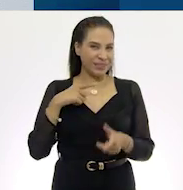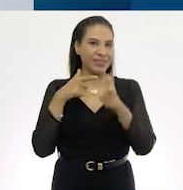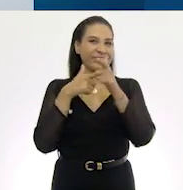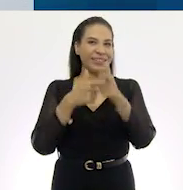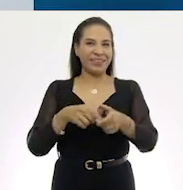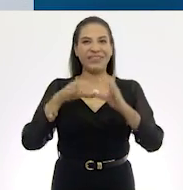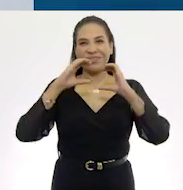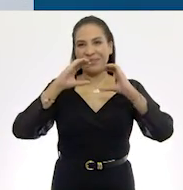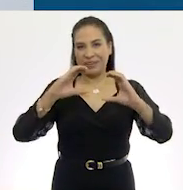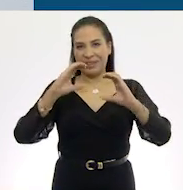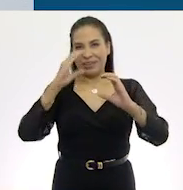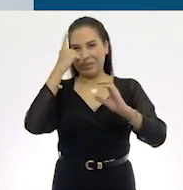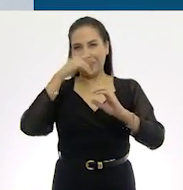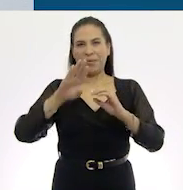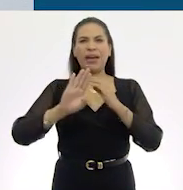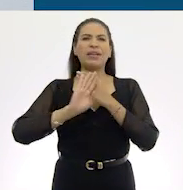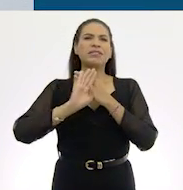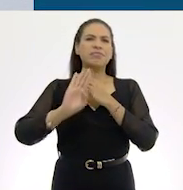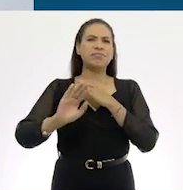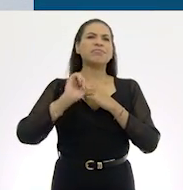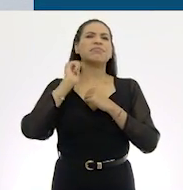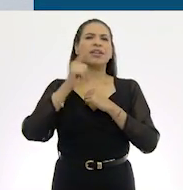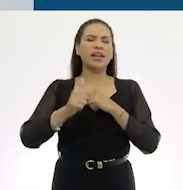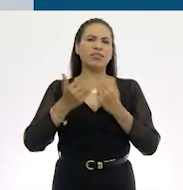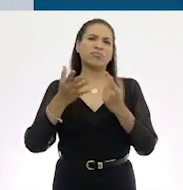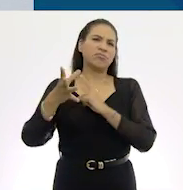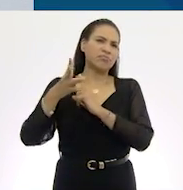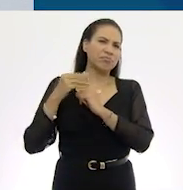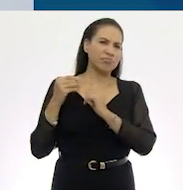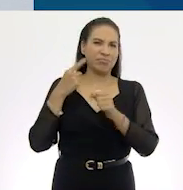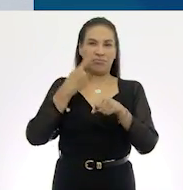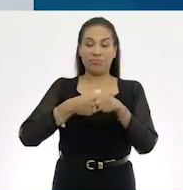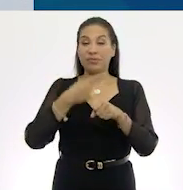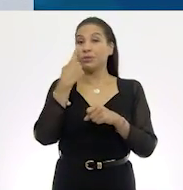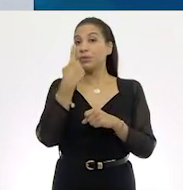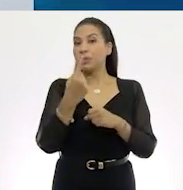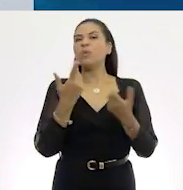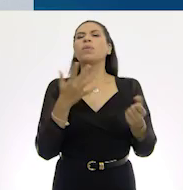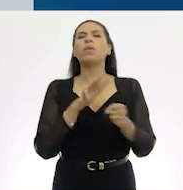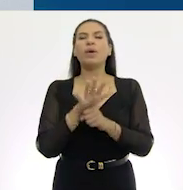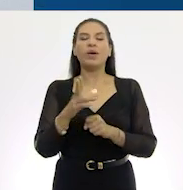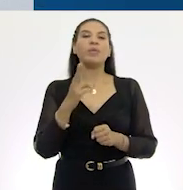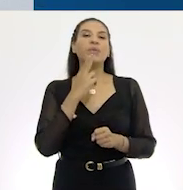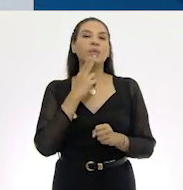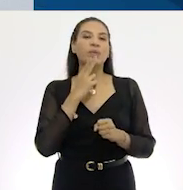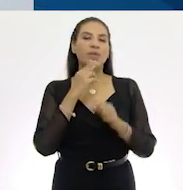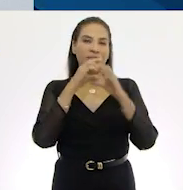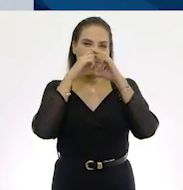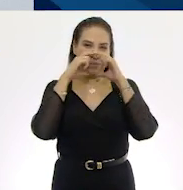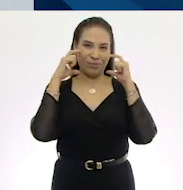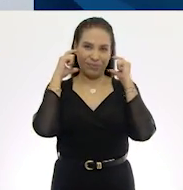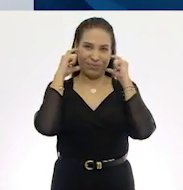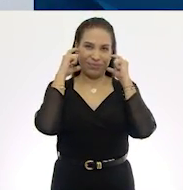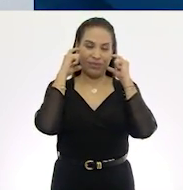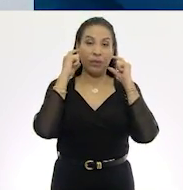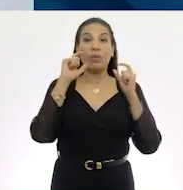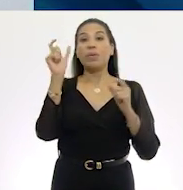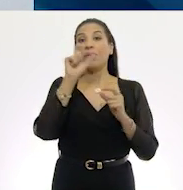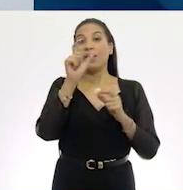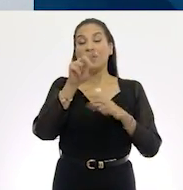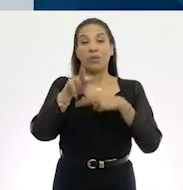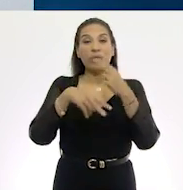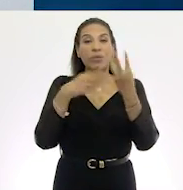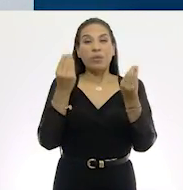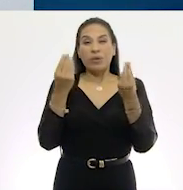con las medidas de higiene para evitar contagios. Una de ellas es utilizar el cubrebocas cuando